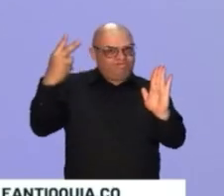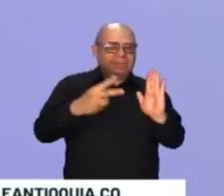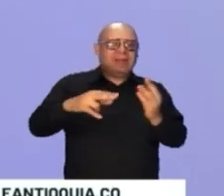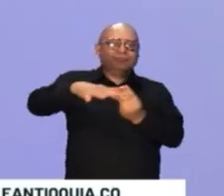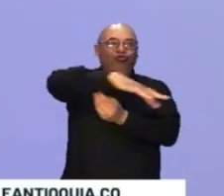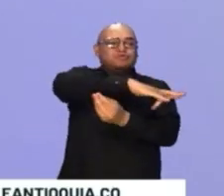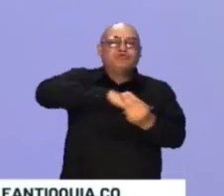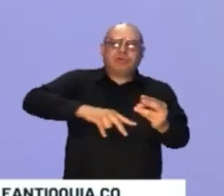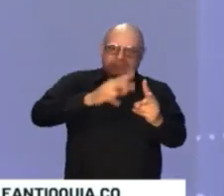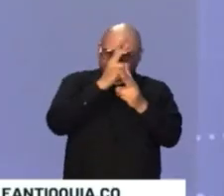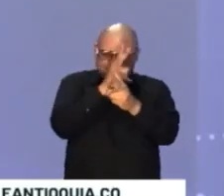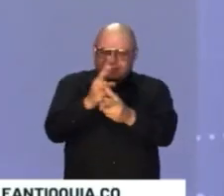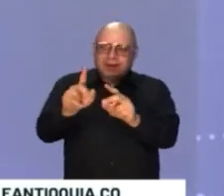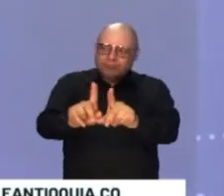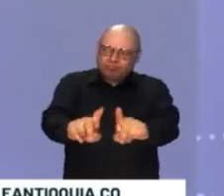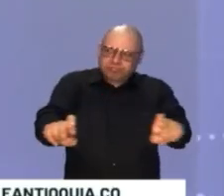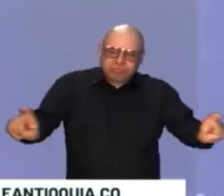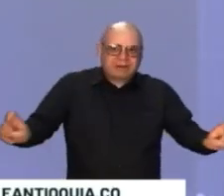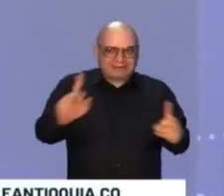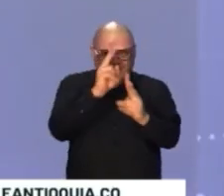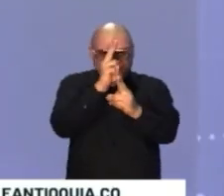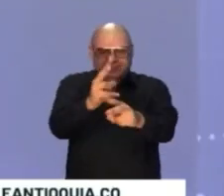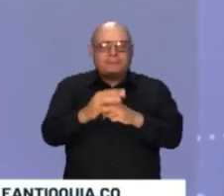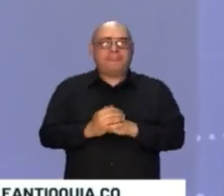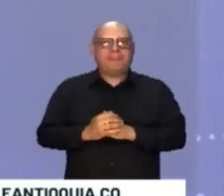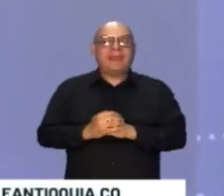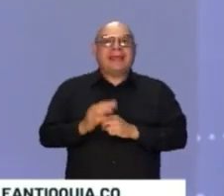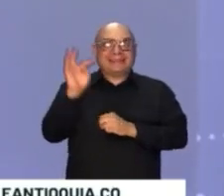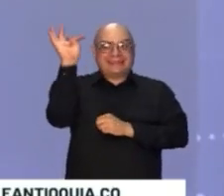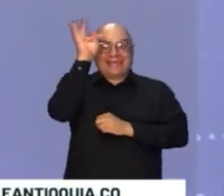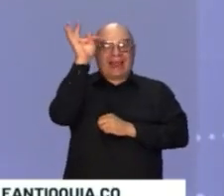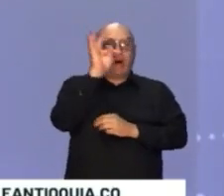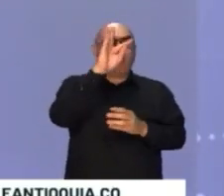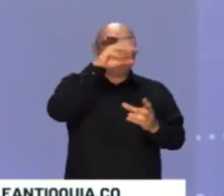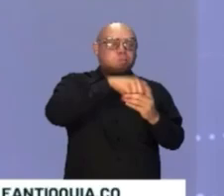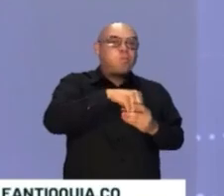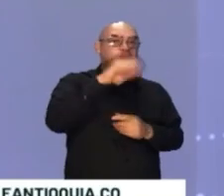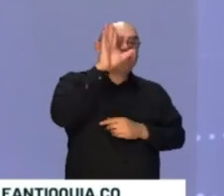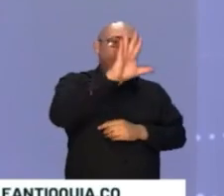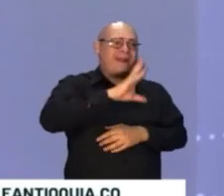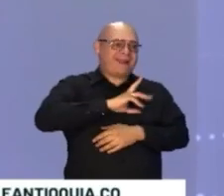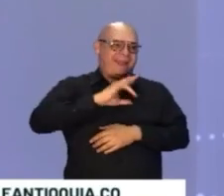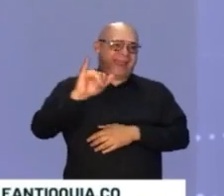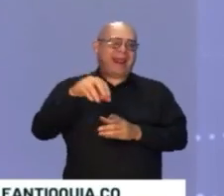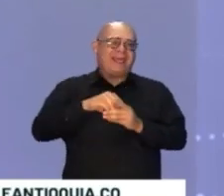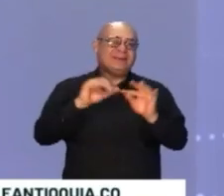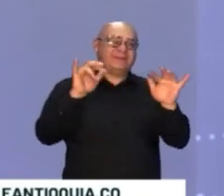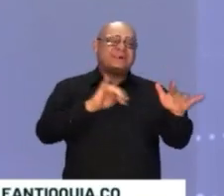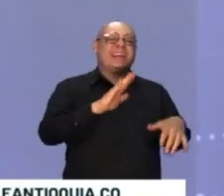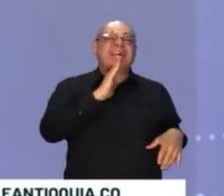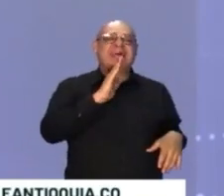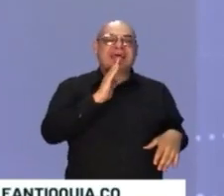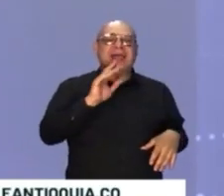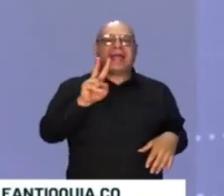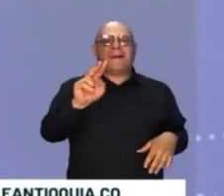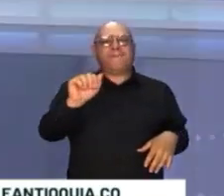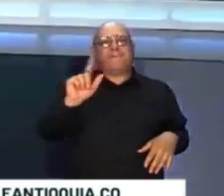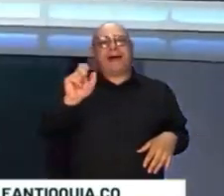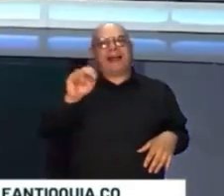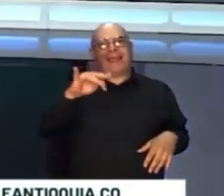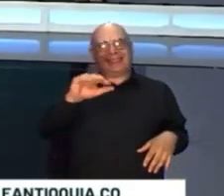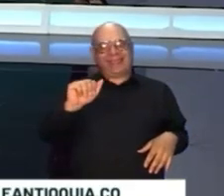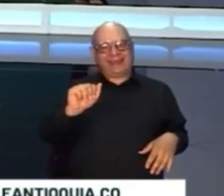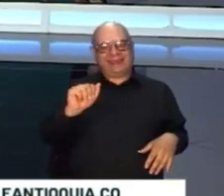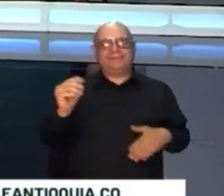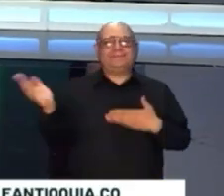y la biodiversidad Sebastián el sistema informativo de teleantioquia noticias se encuentra en el evento con nuestra enviada especial Valentina Colorado Valentina Muy